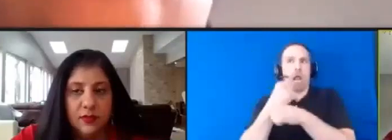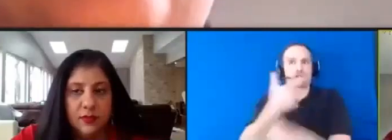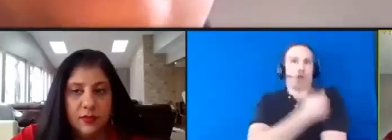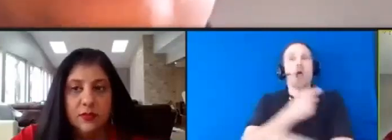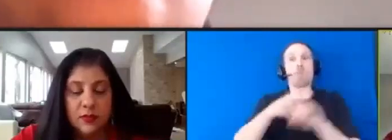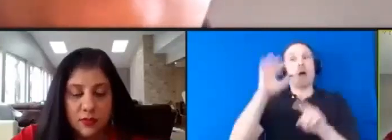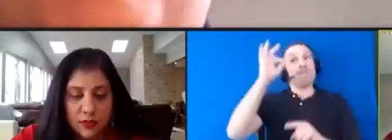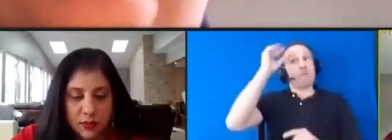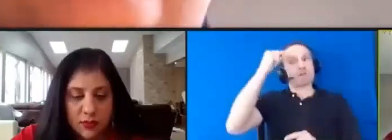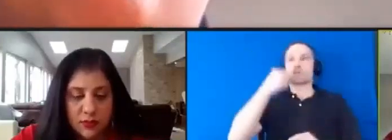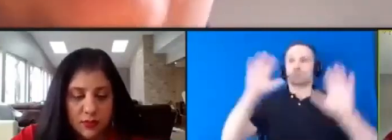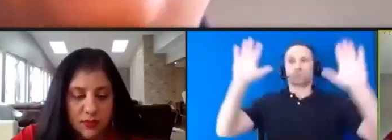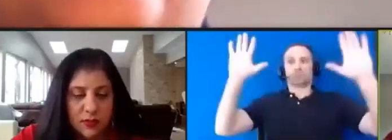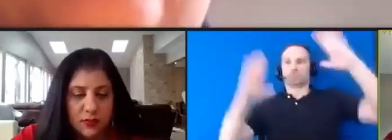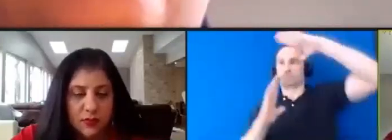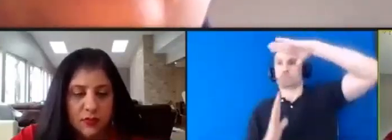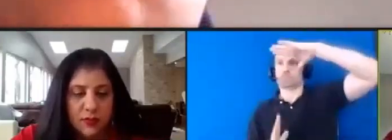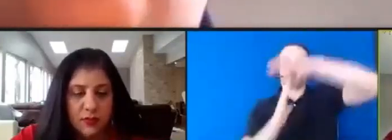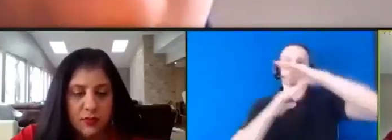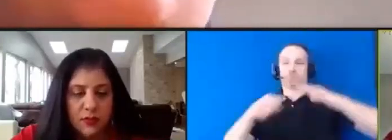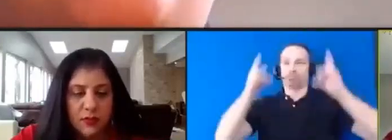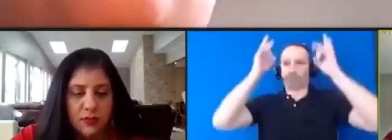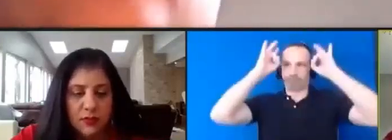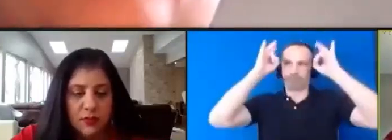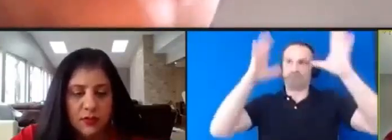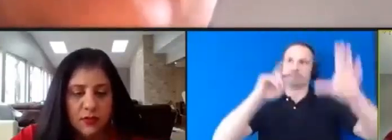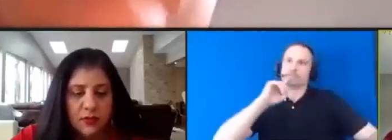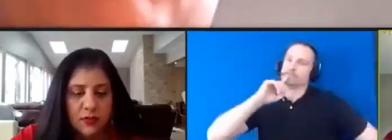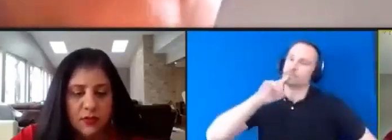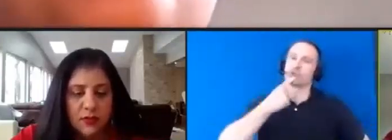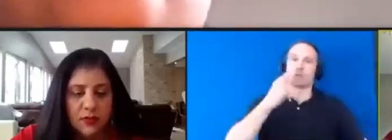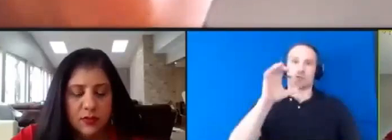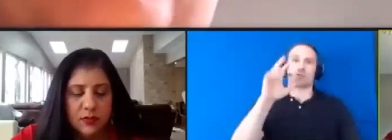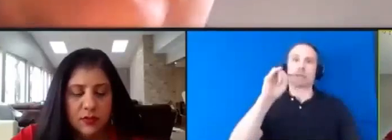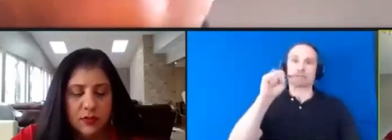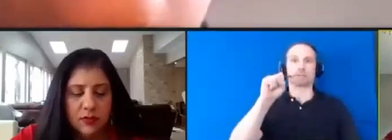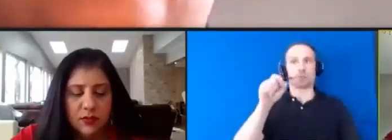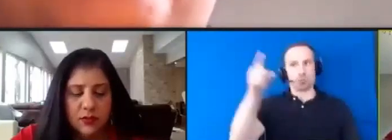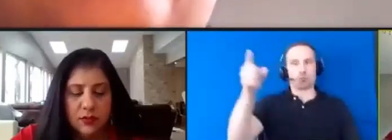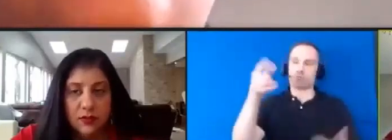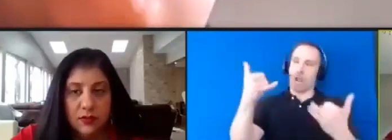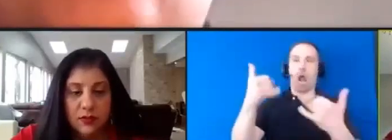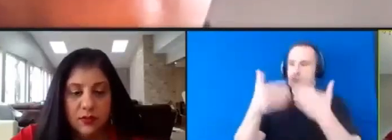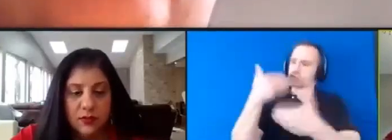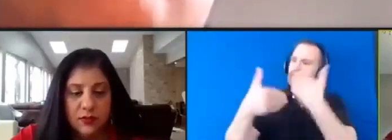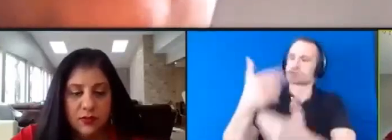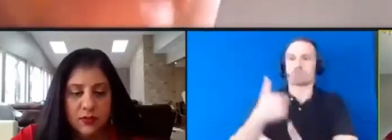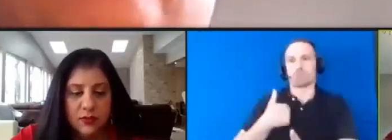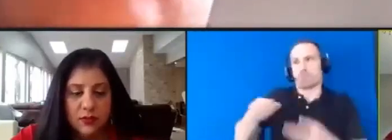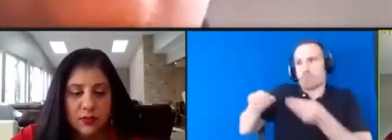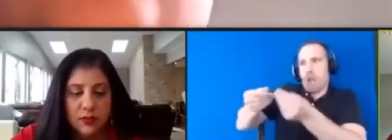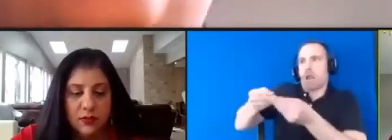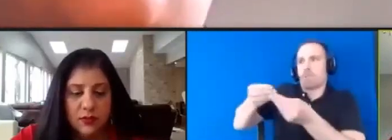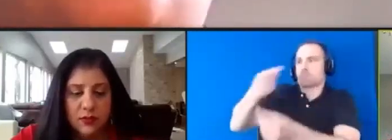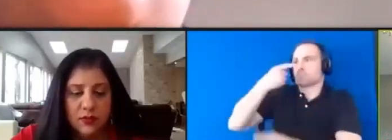hacer este está estudiando la vacuna se somete la información y luego la federación de